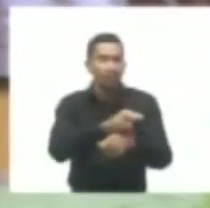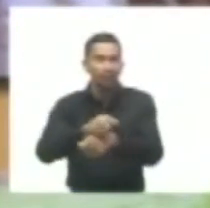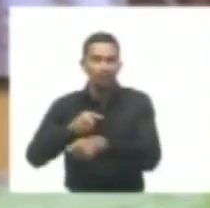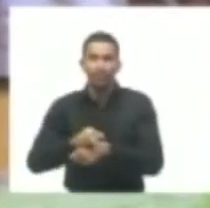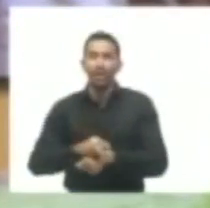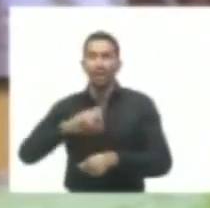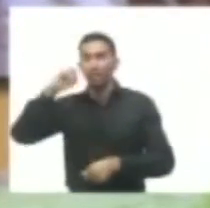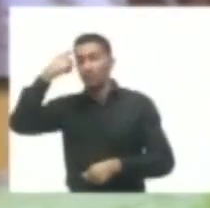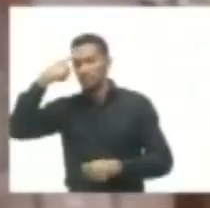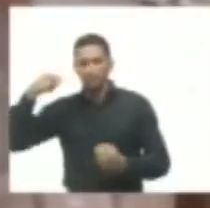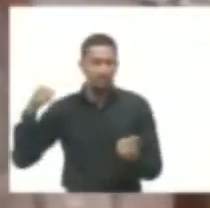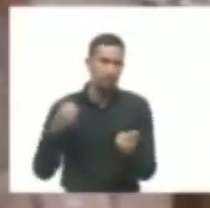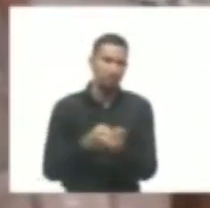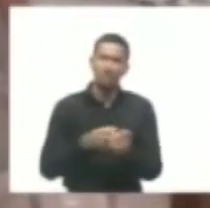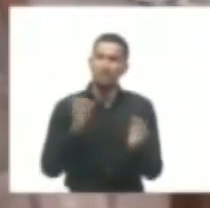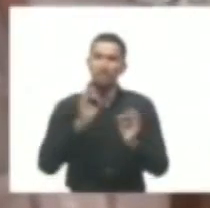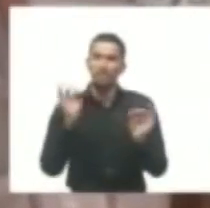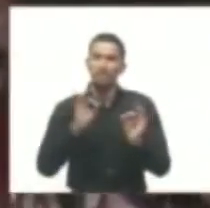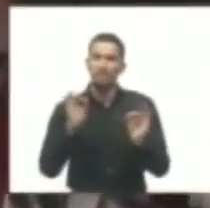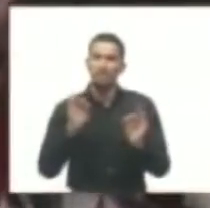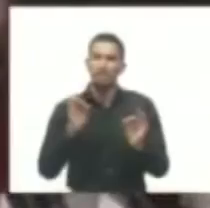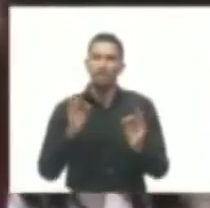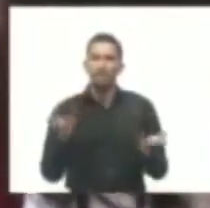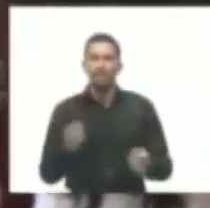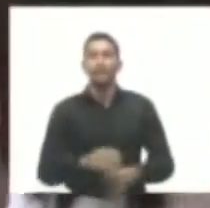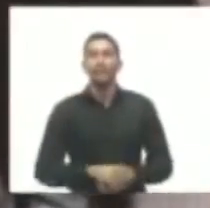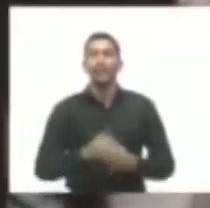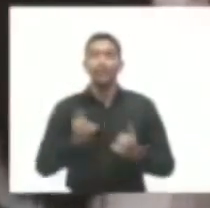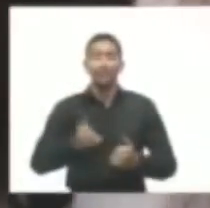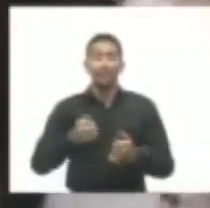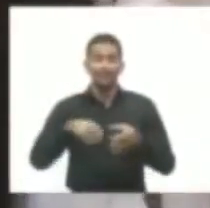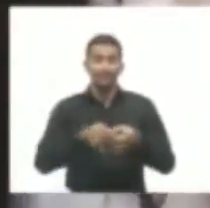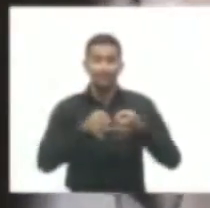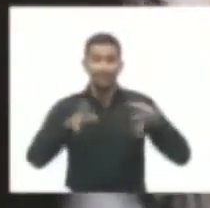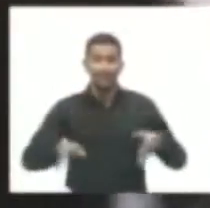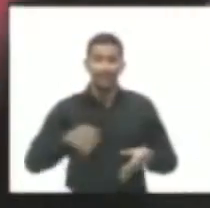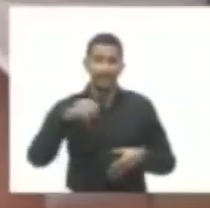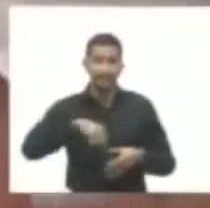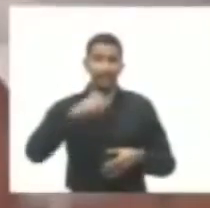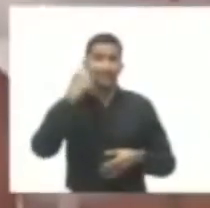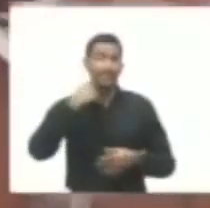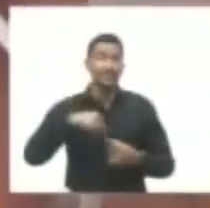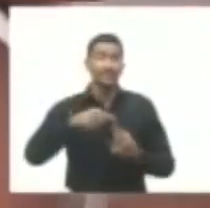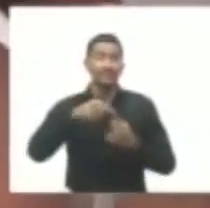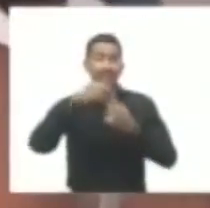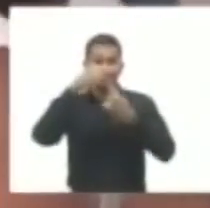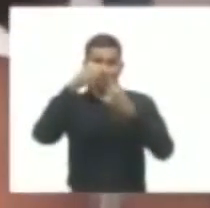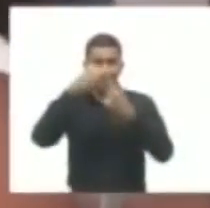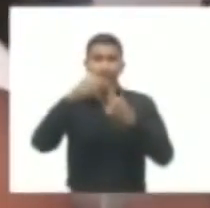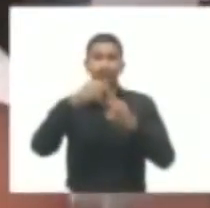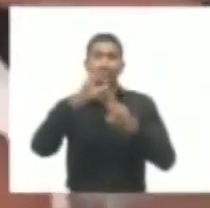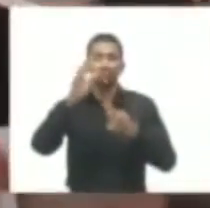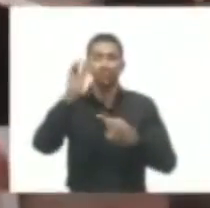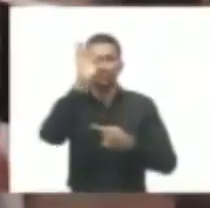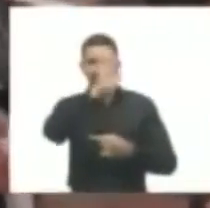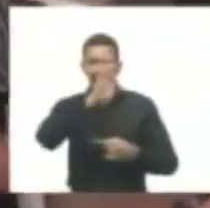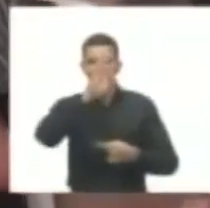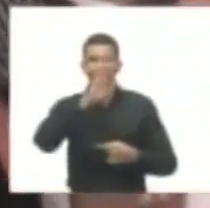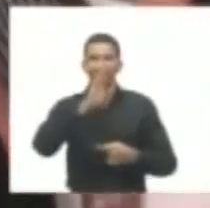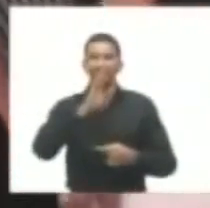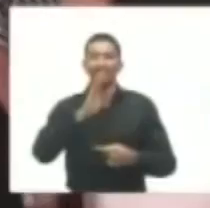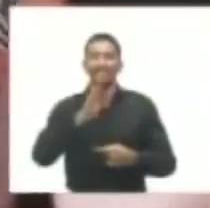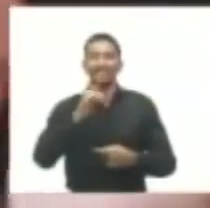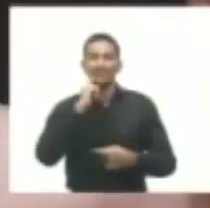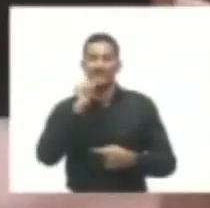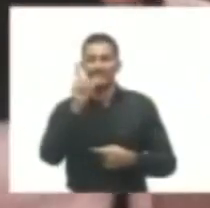para ellos. En esta fecha especial donde se celebra el Día del Periodista Colombiano, en el departamento del Cesar se recuerda a los